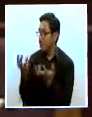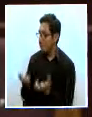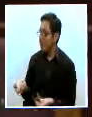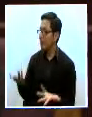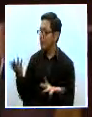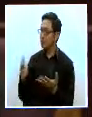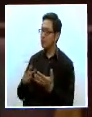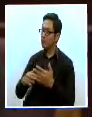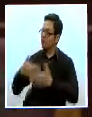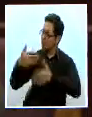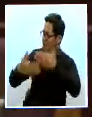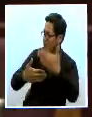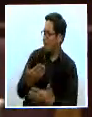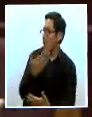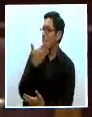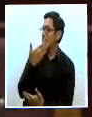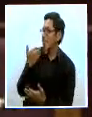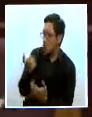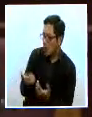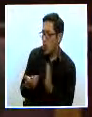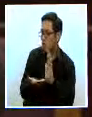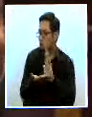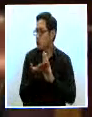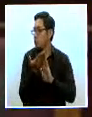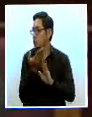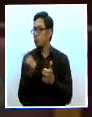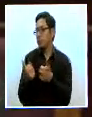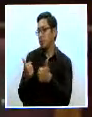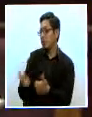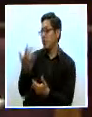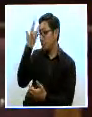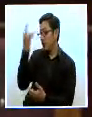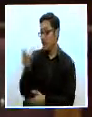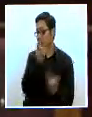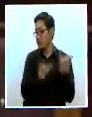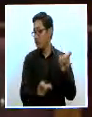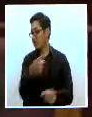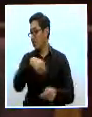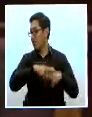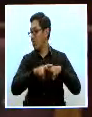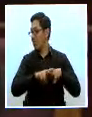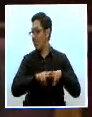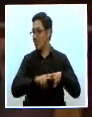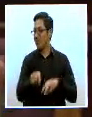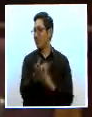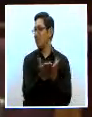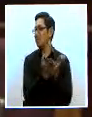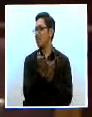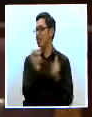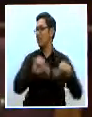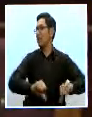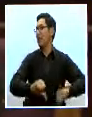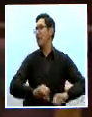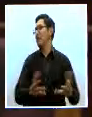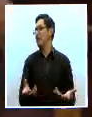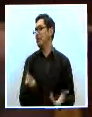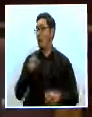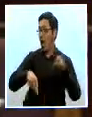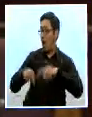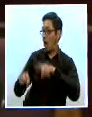existen malos compañeros que están prestando el servicio no podemos generalizar si bien es cierto existen la mayoría se niegan a prestar el servicio